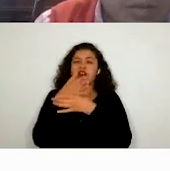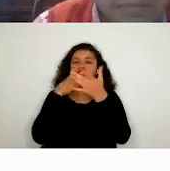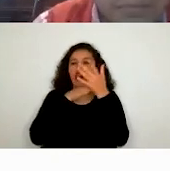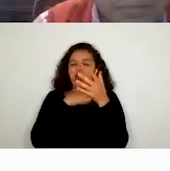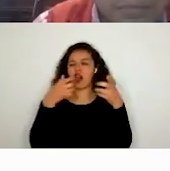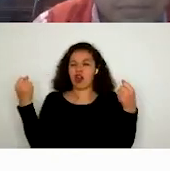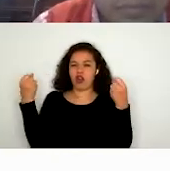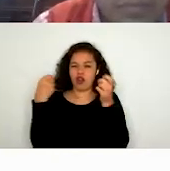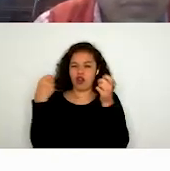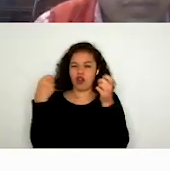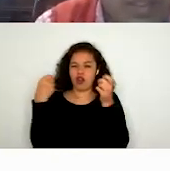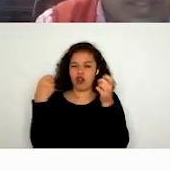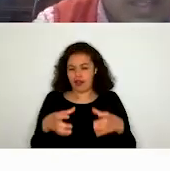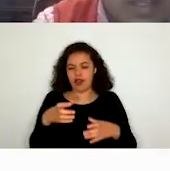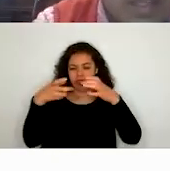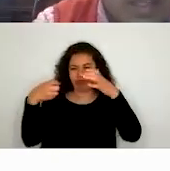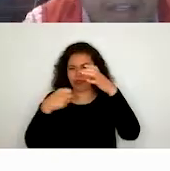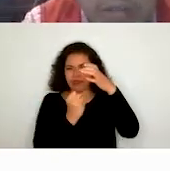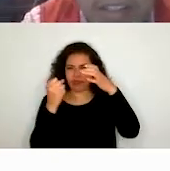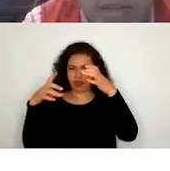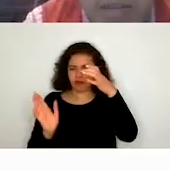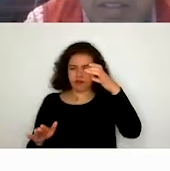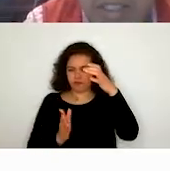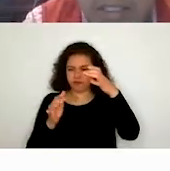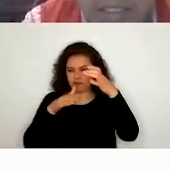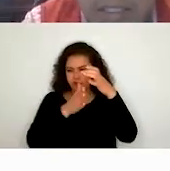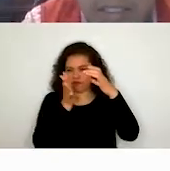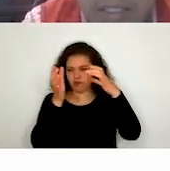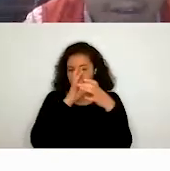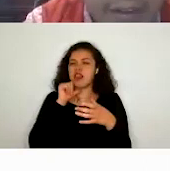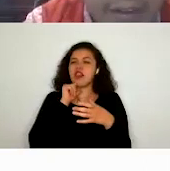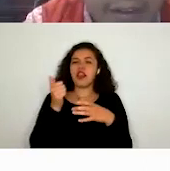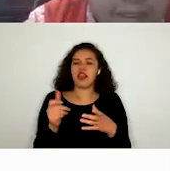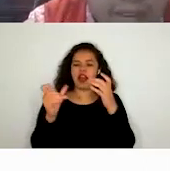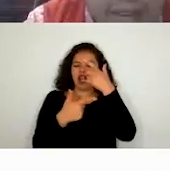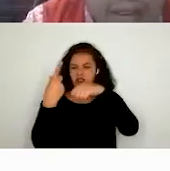deformaciones, que no existan daños físicos en el cilindro como tal,